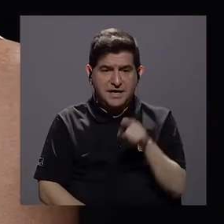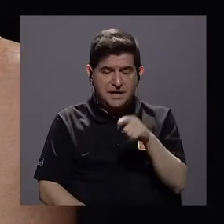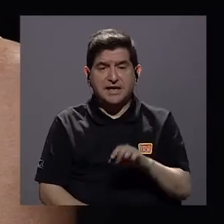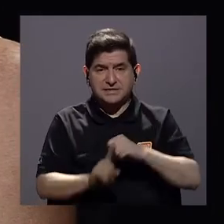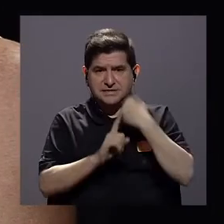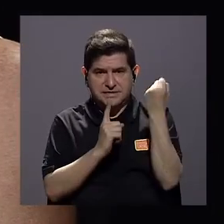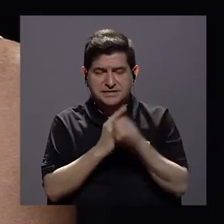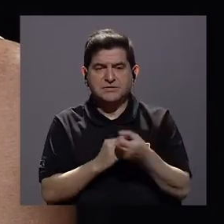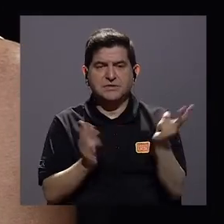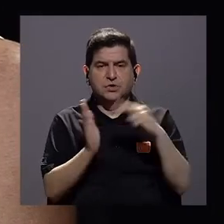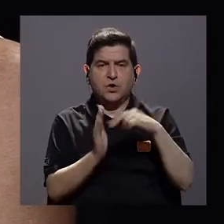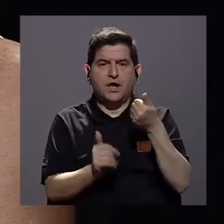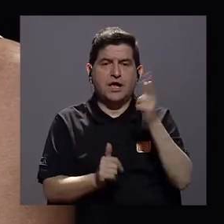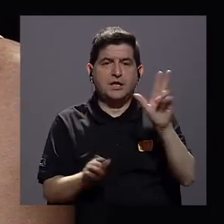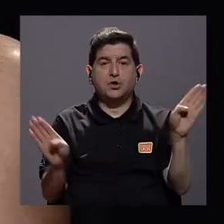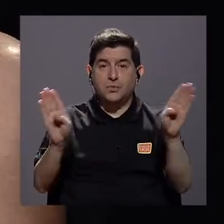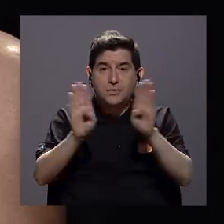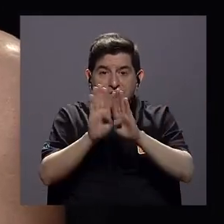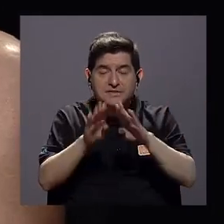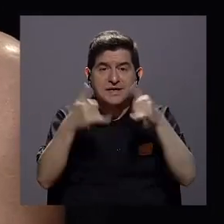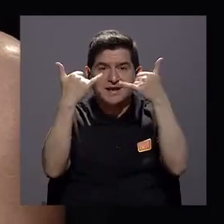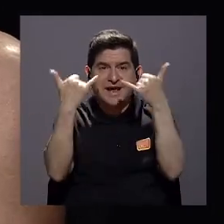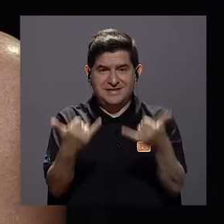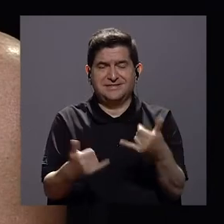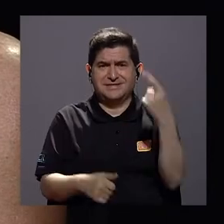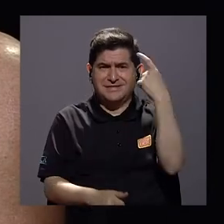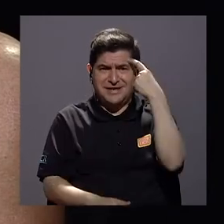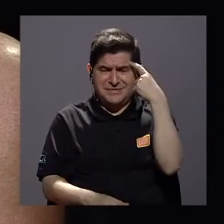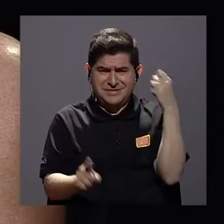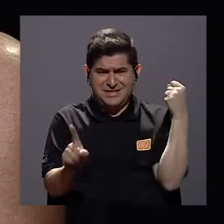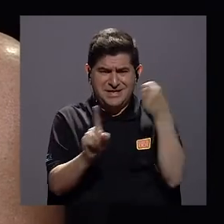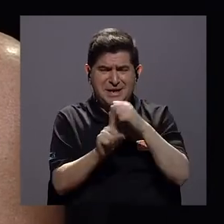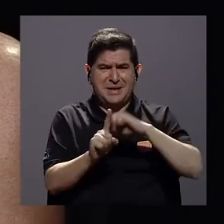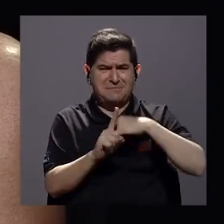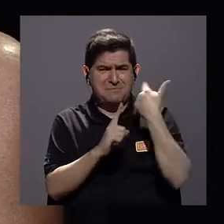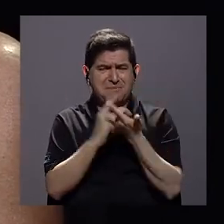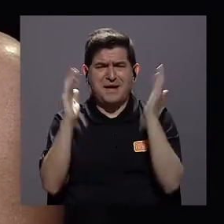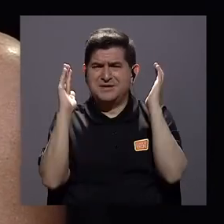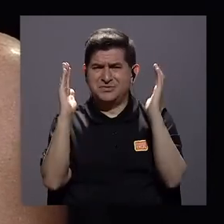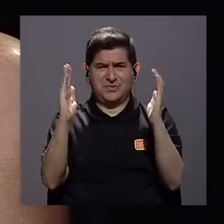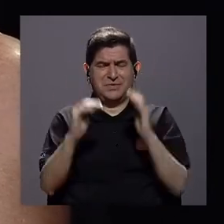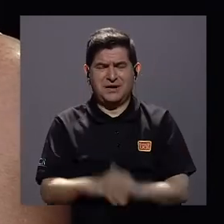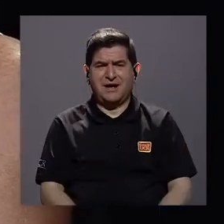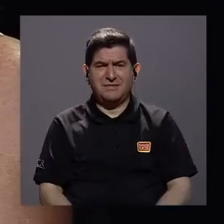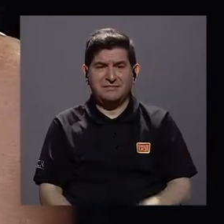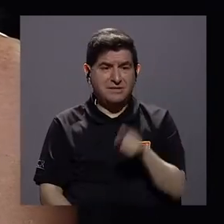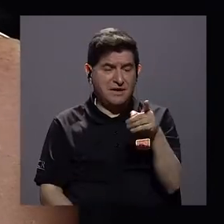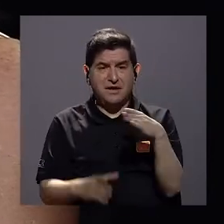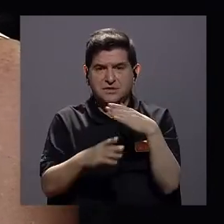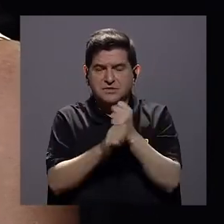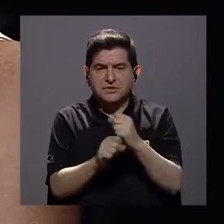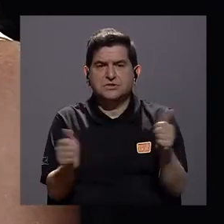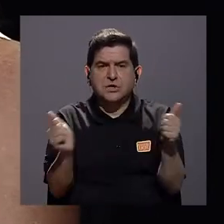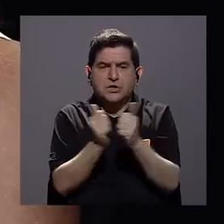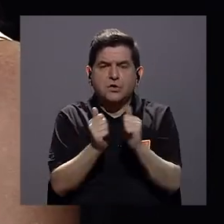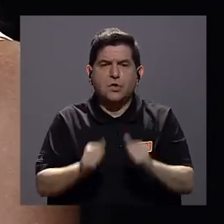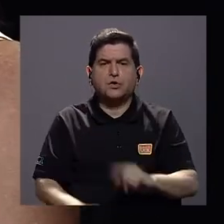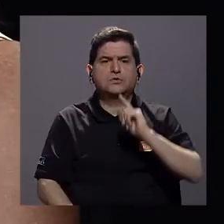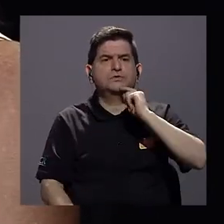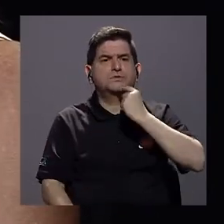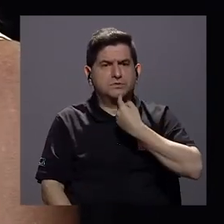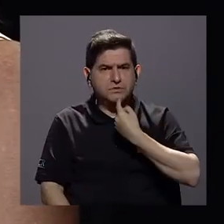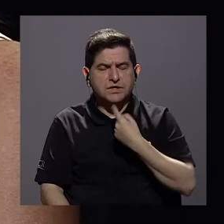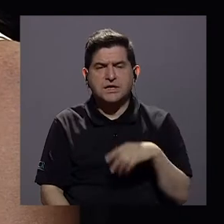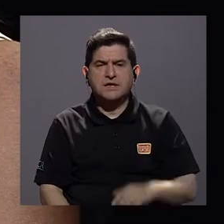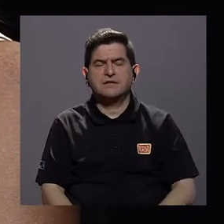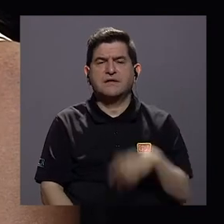en el 2013, ya se había pensado en un impacto social muy grande y que esto tenía que hacerse con una seriedad de parte